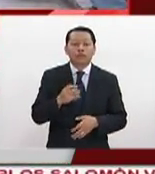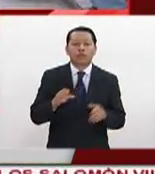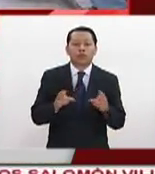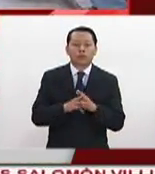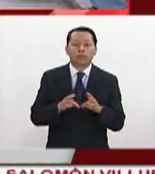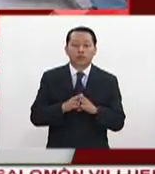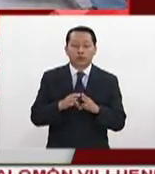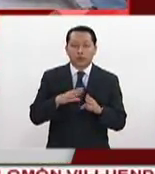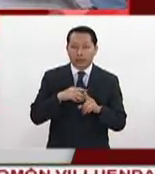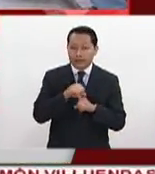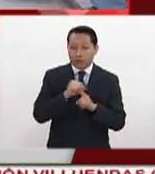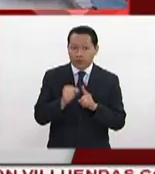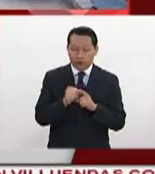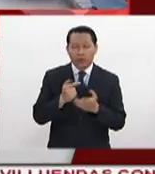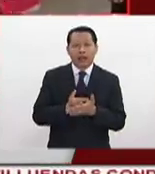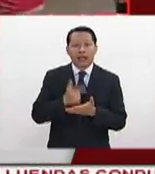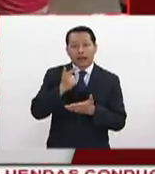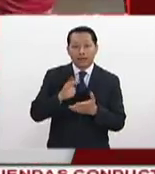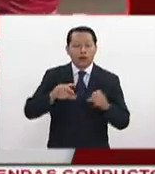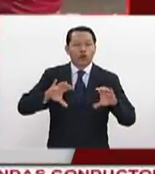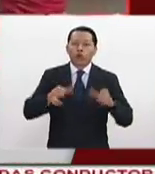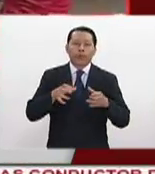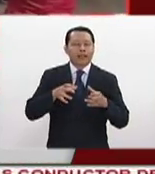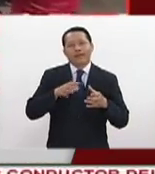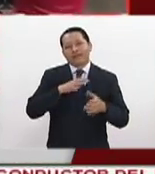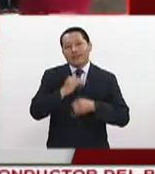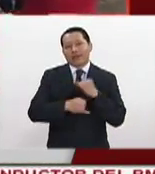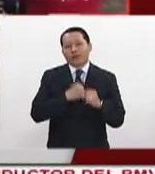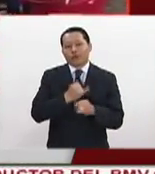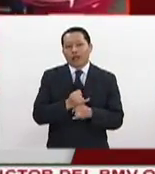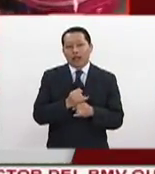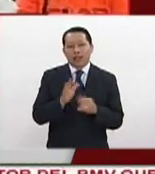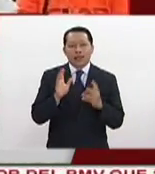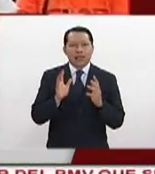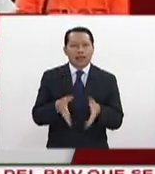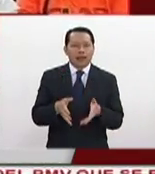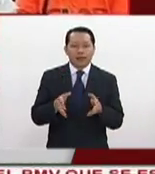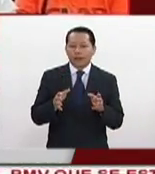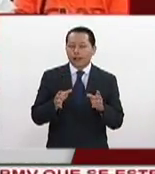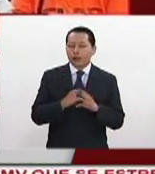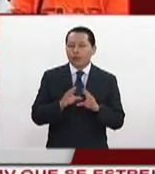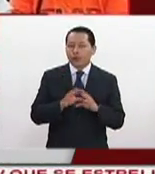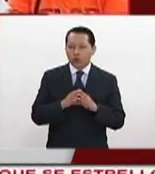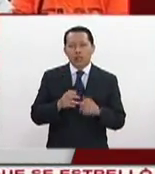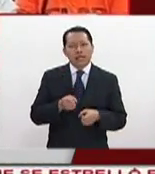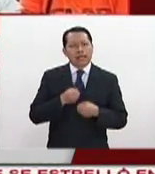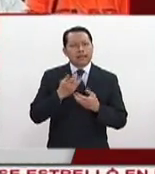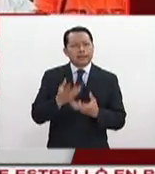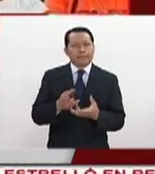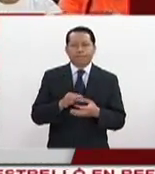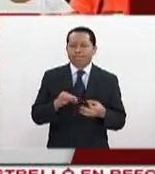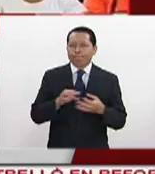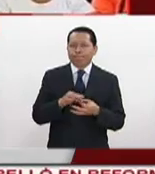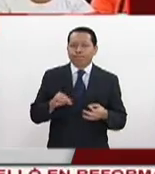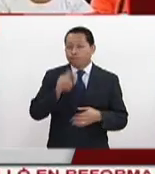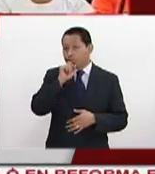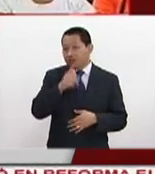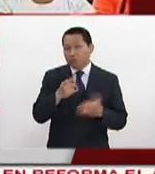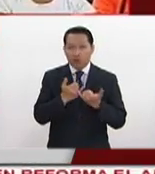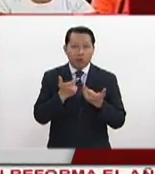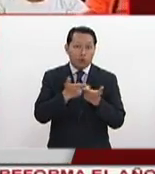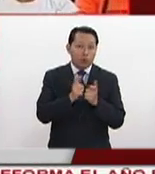es una situación grave. La comunidad internacional ya se ha expresado al respecto, igual la